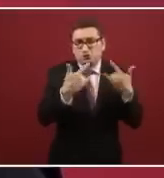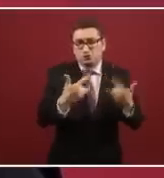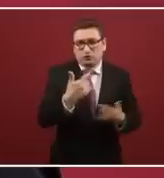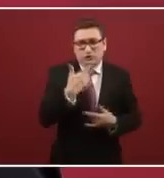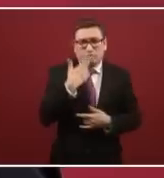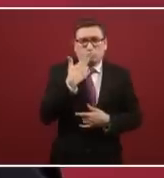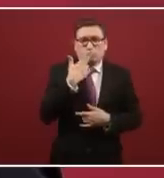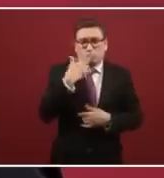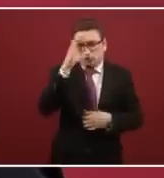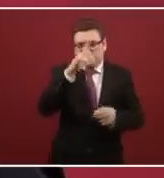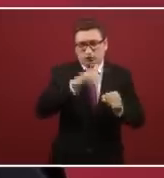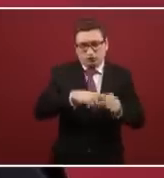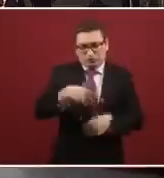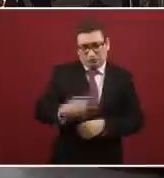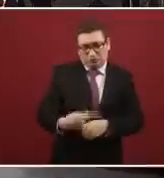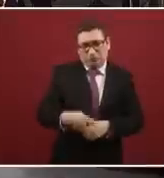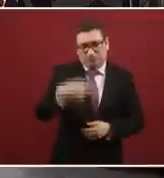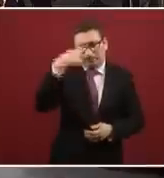cultural